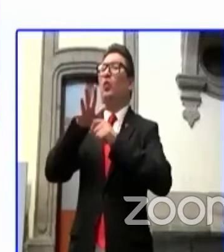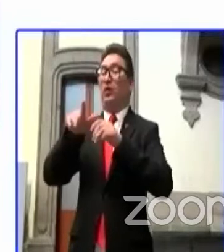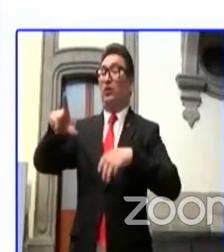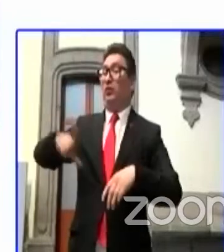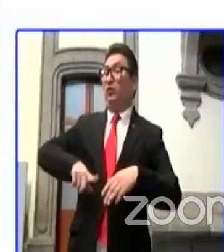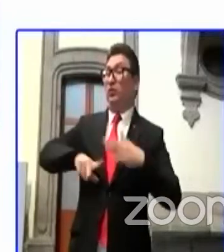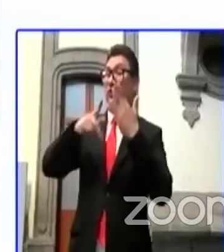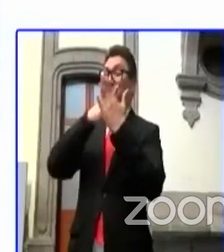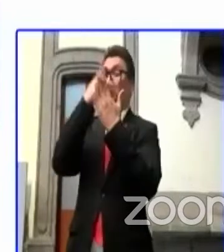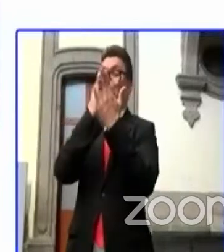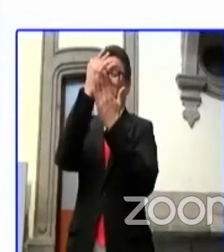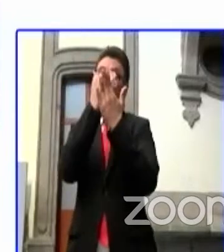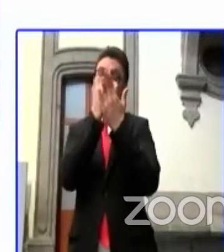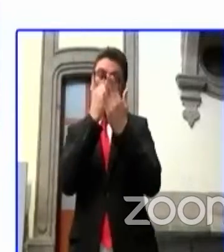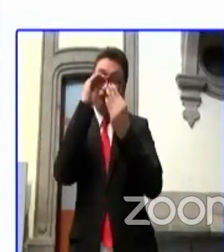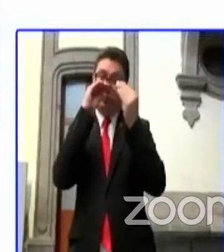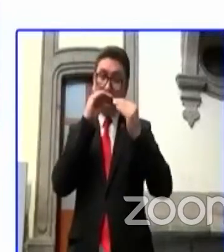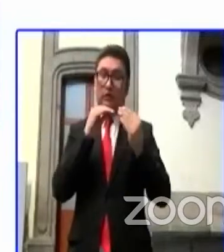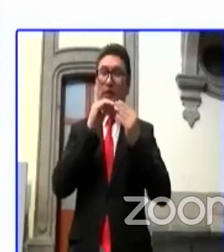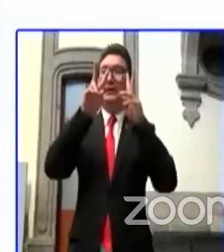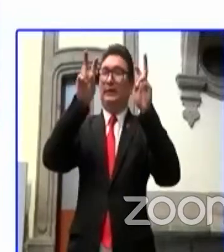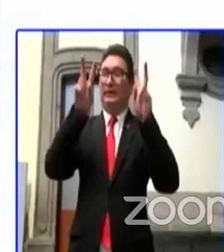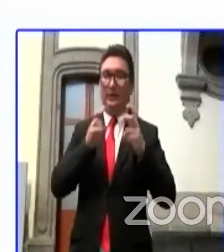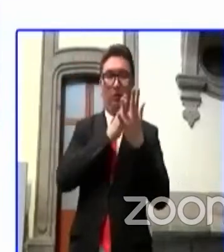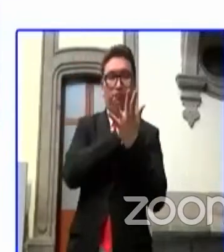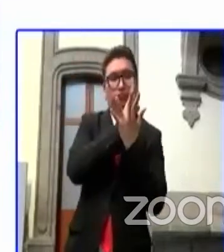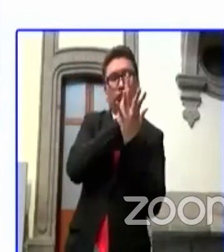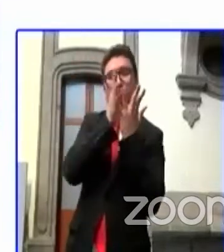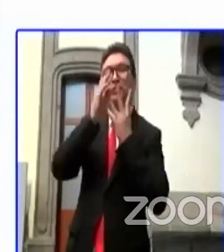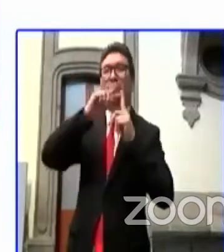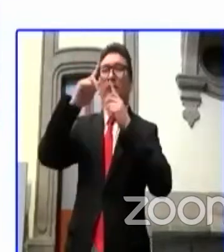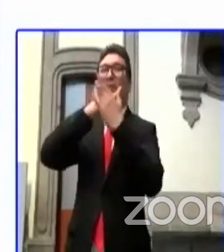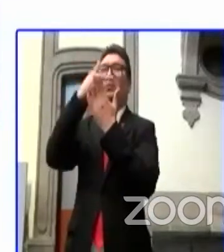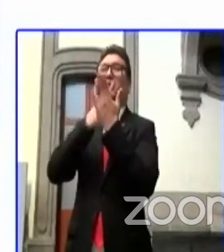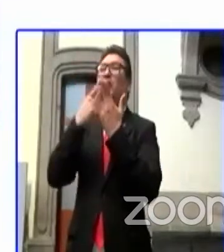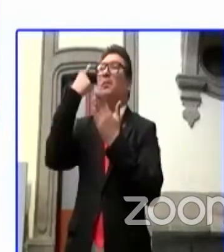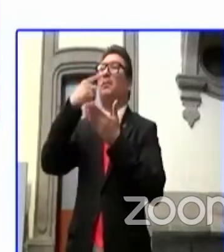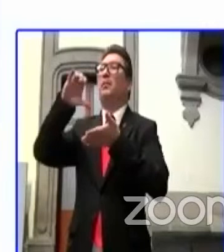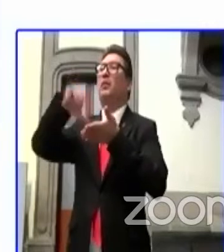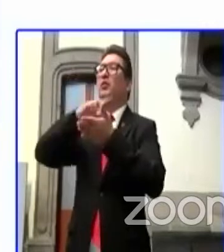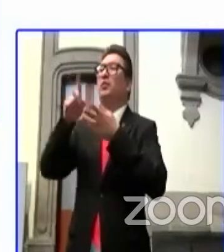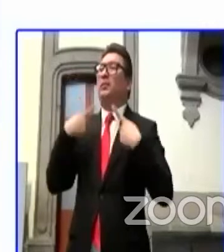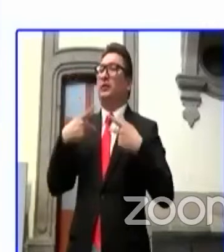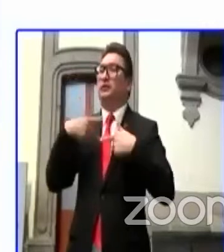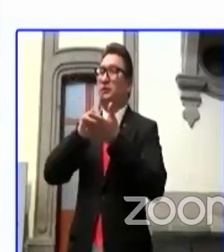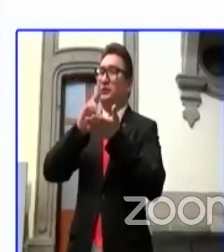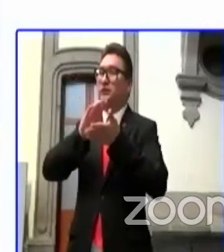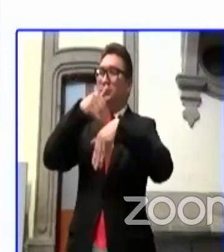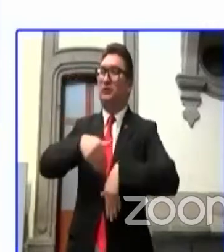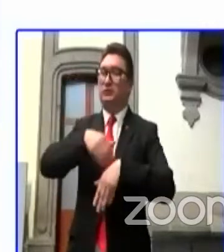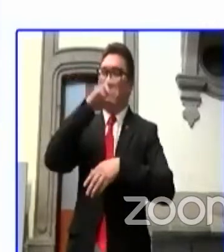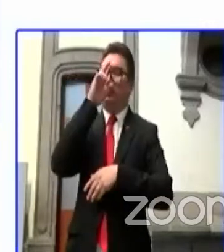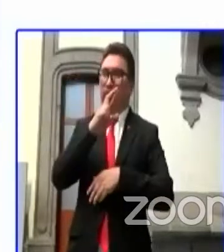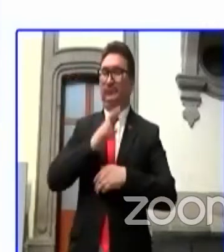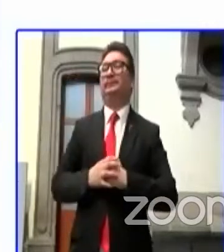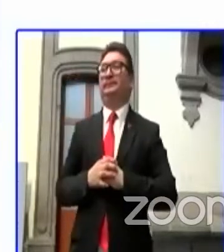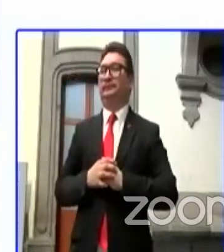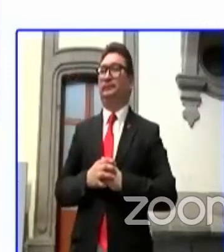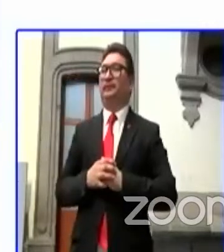públicas transversales y programas para la implementación de la Convención sobre los Derechos de las Personas con